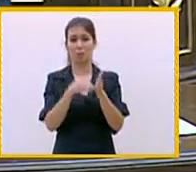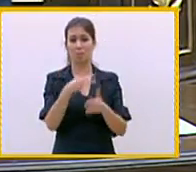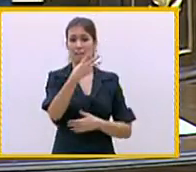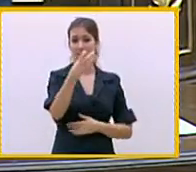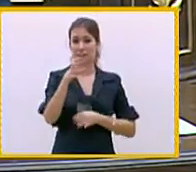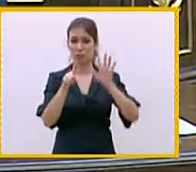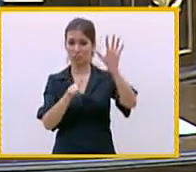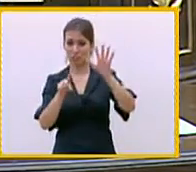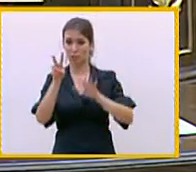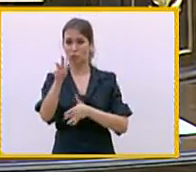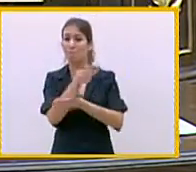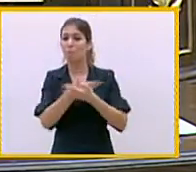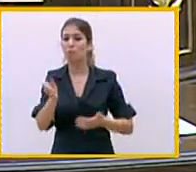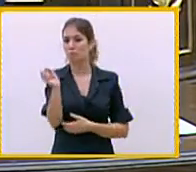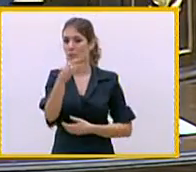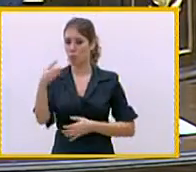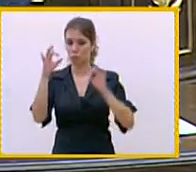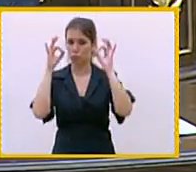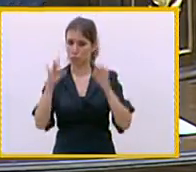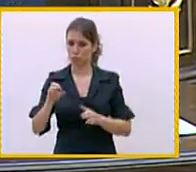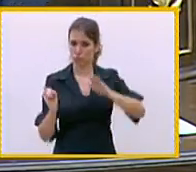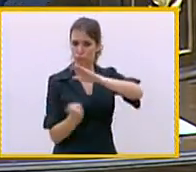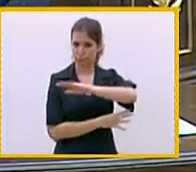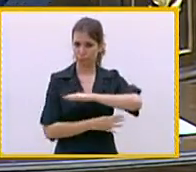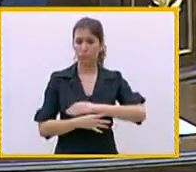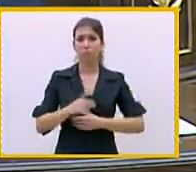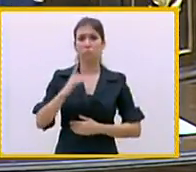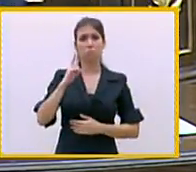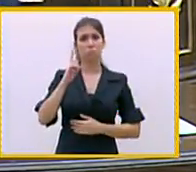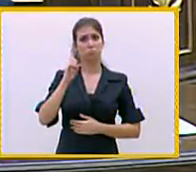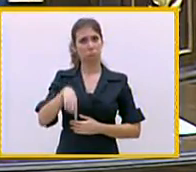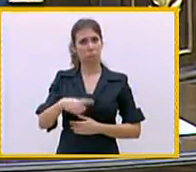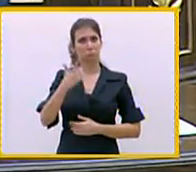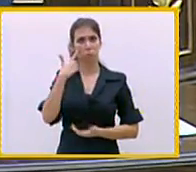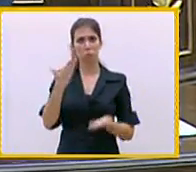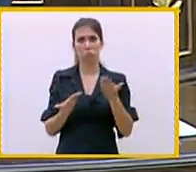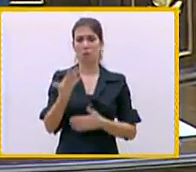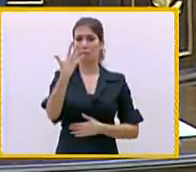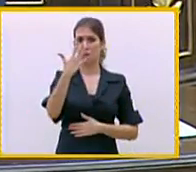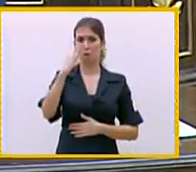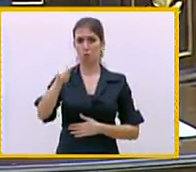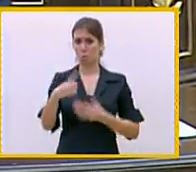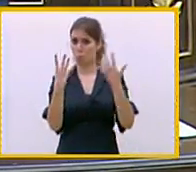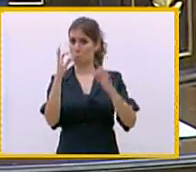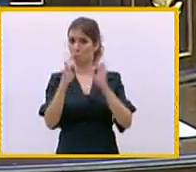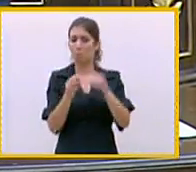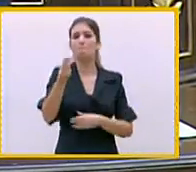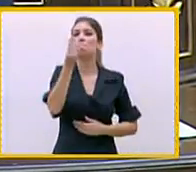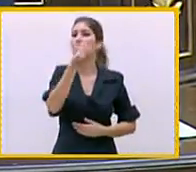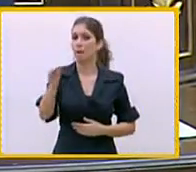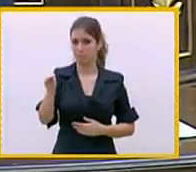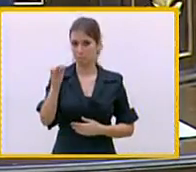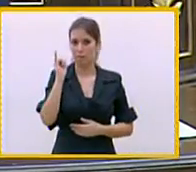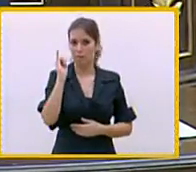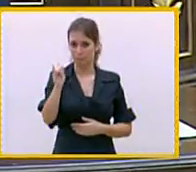75.362 millones de euros y registran un aumento del 5,9%, en